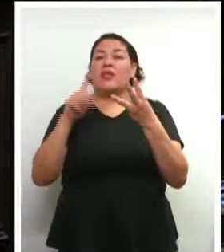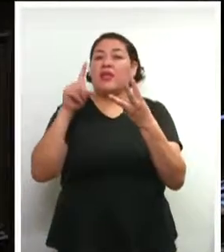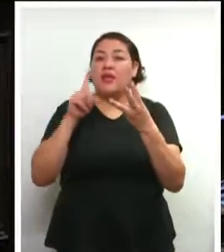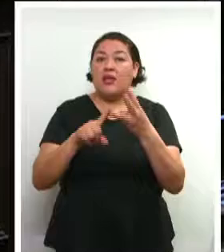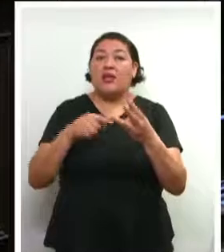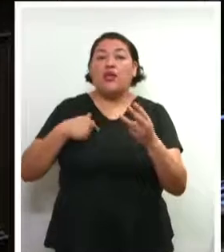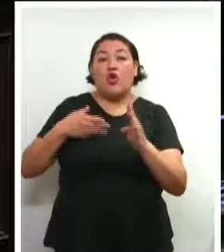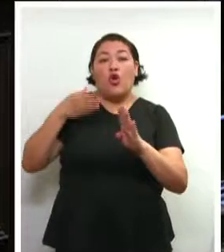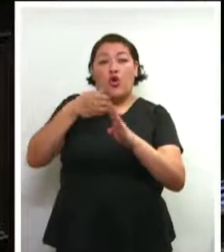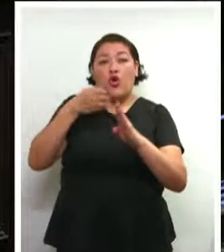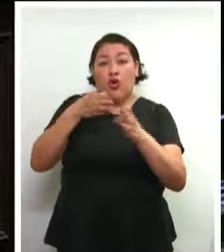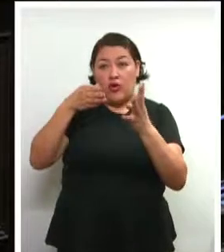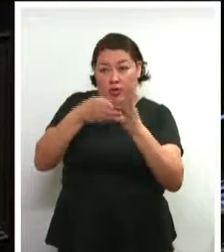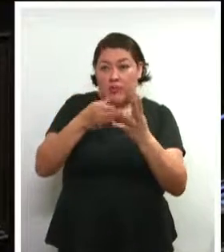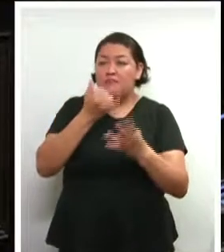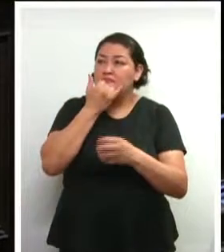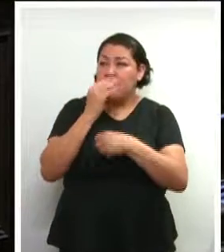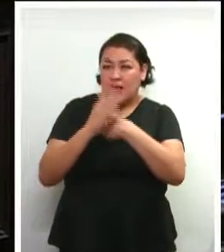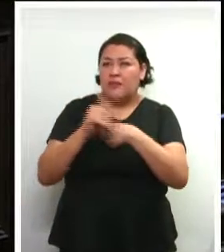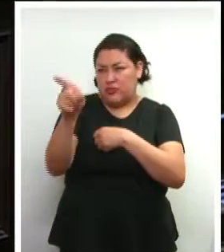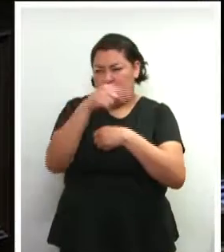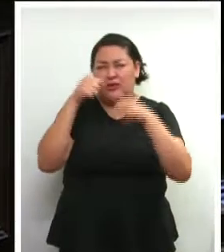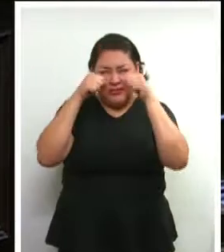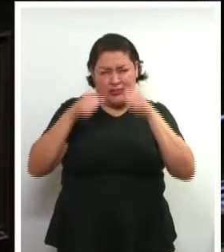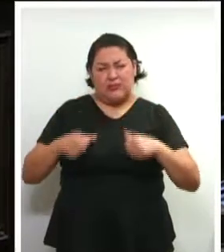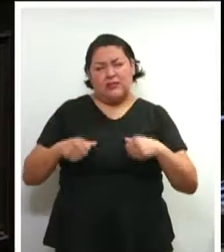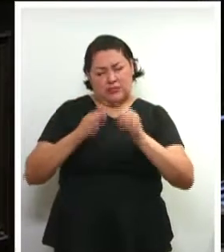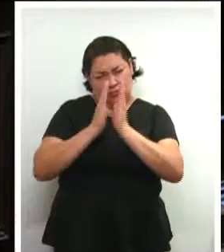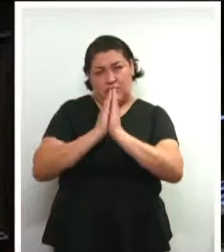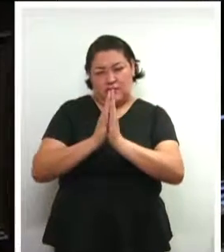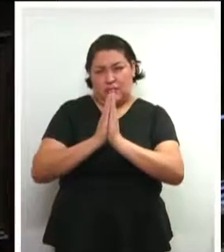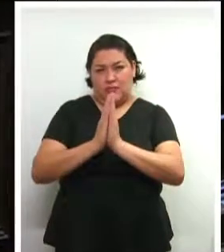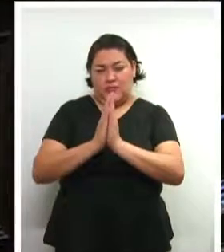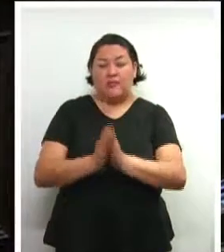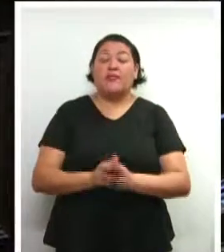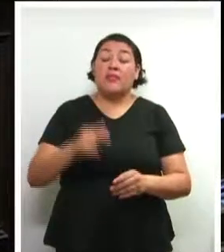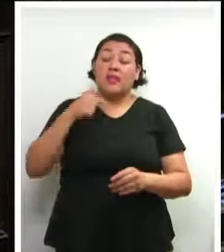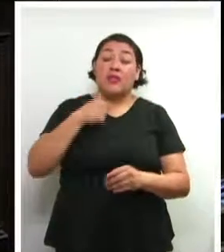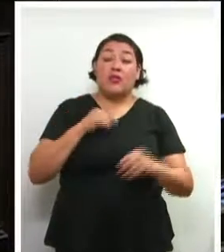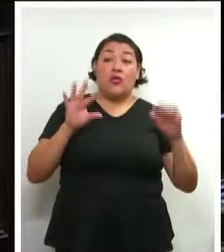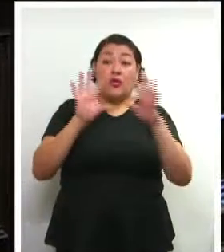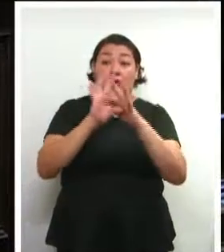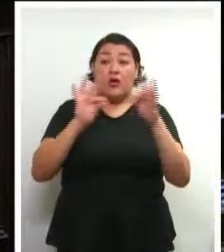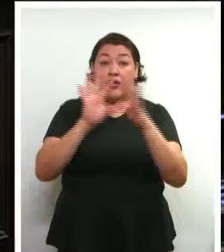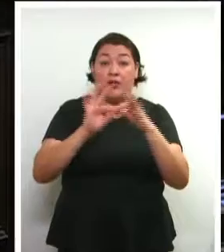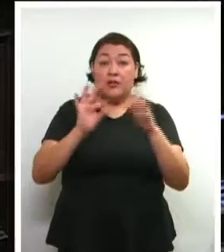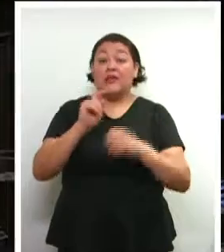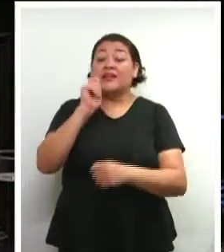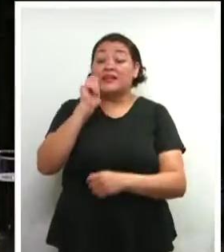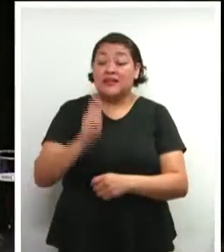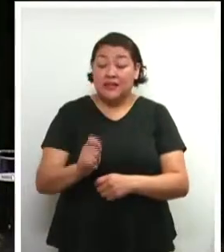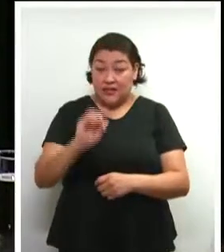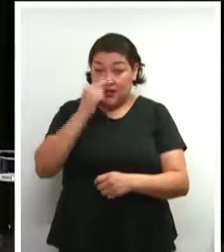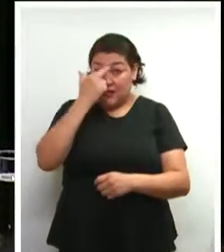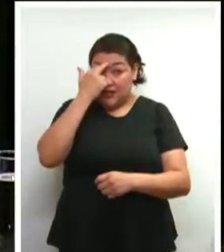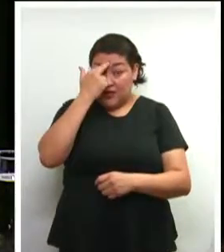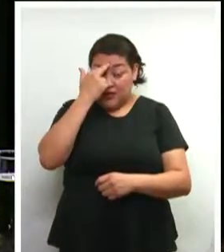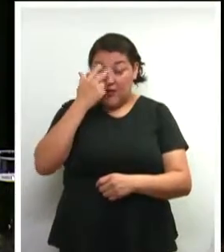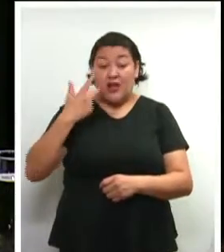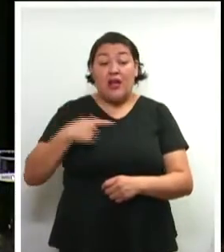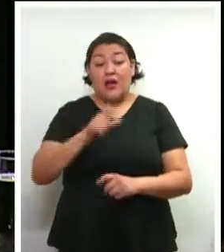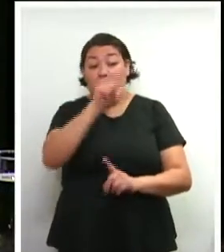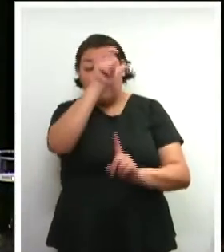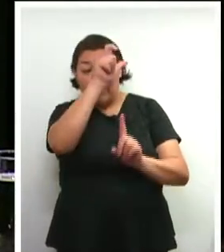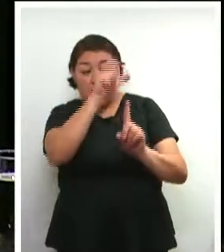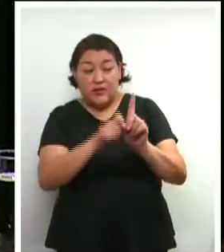que me voy a referir, si me permiten y me ponen atención el día de hoy, el reconocimiento a la garantía del debido ejercicio de la